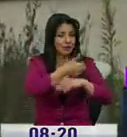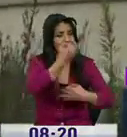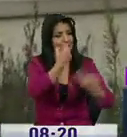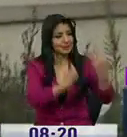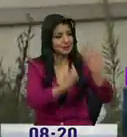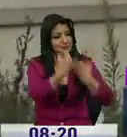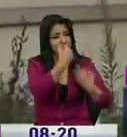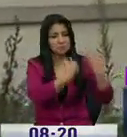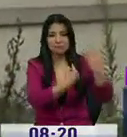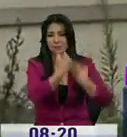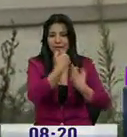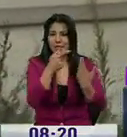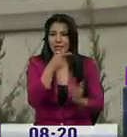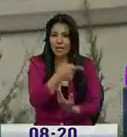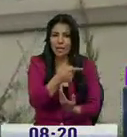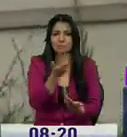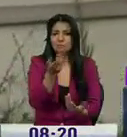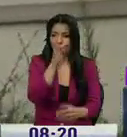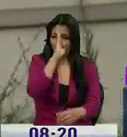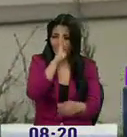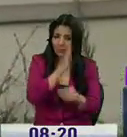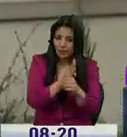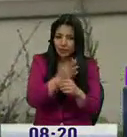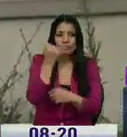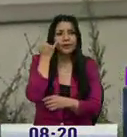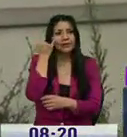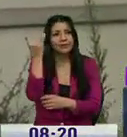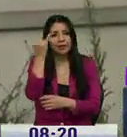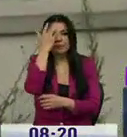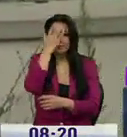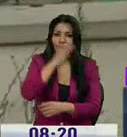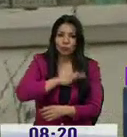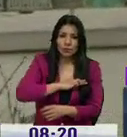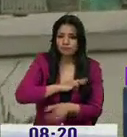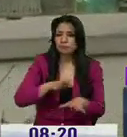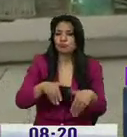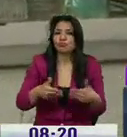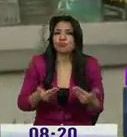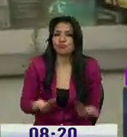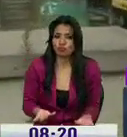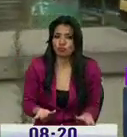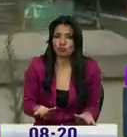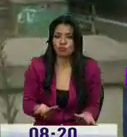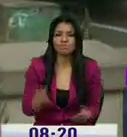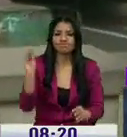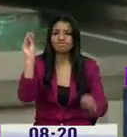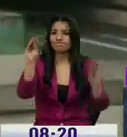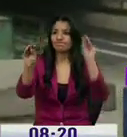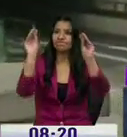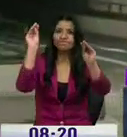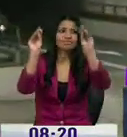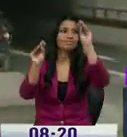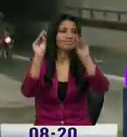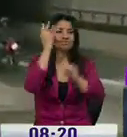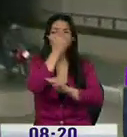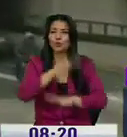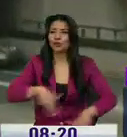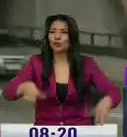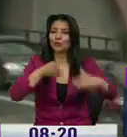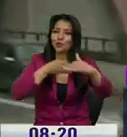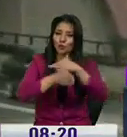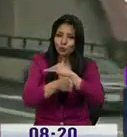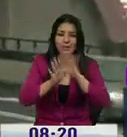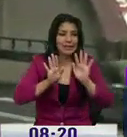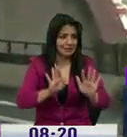un poco de cuál es la iniciativa que tiene el municipio para pues darle un poco más de vida a este tipo